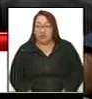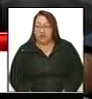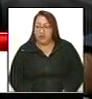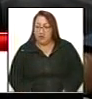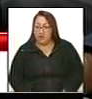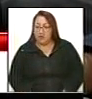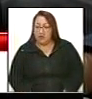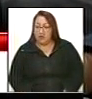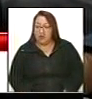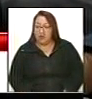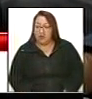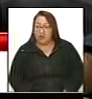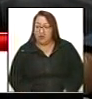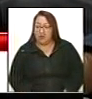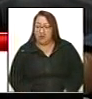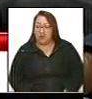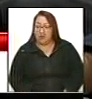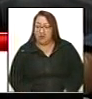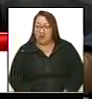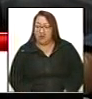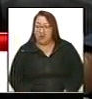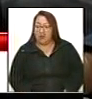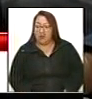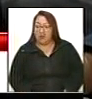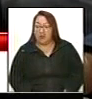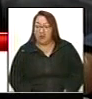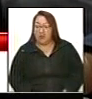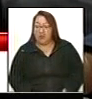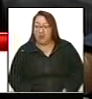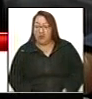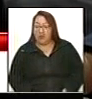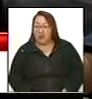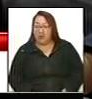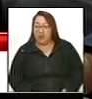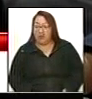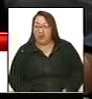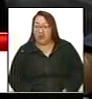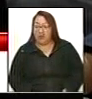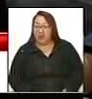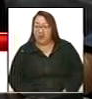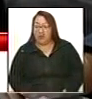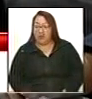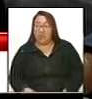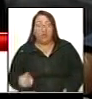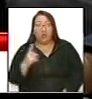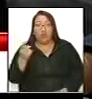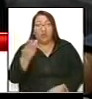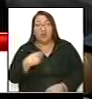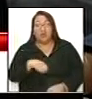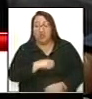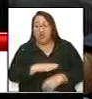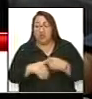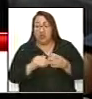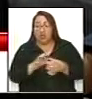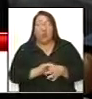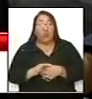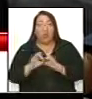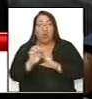lo tomamos, señor congresista, y curiosamente, no solamente en España, en toda la Unión